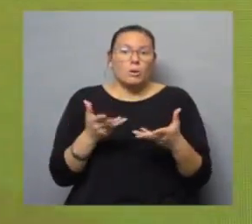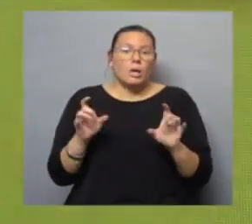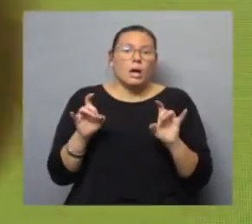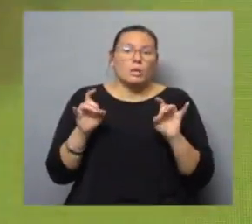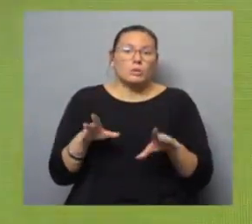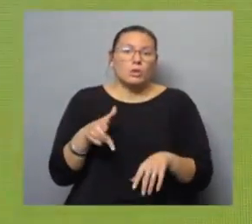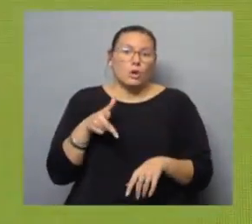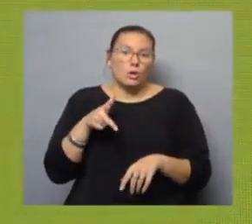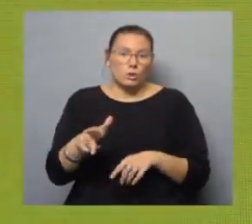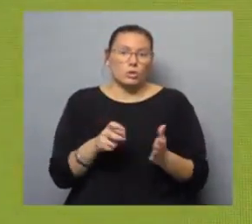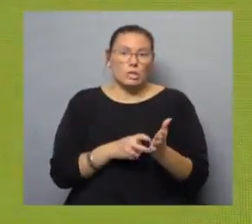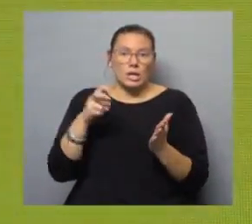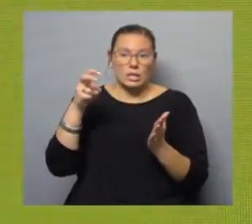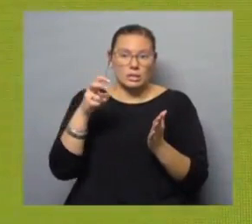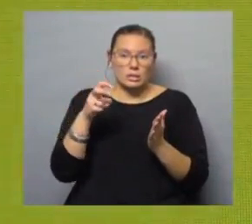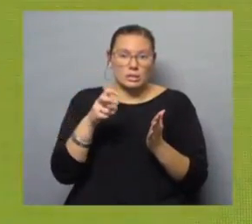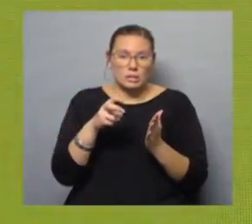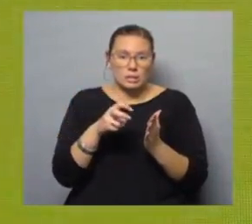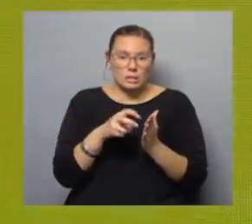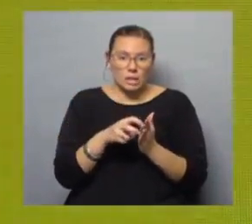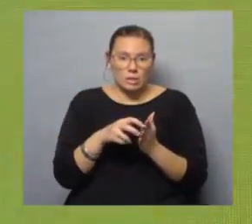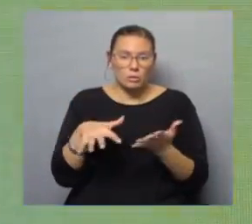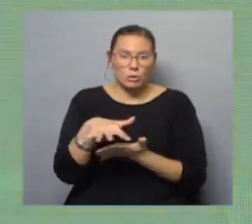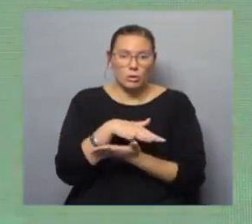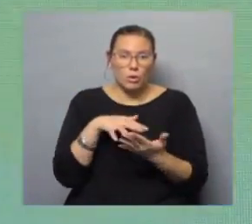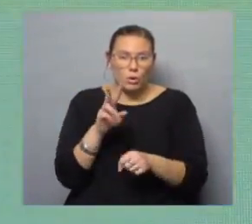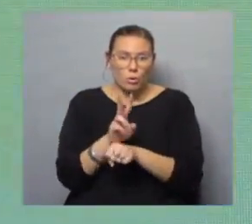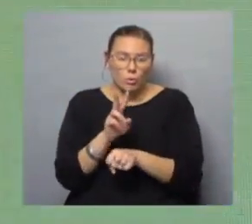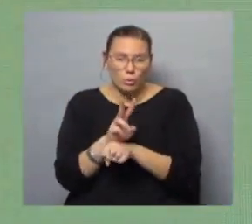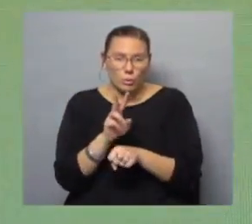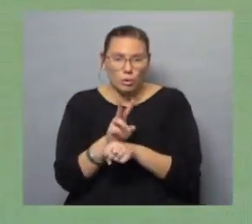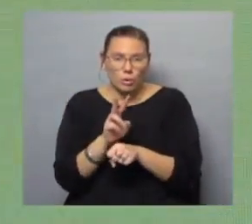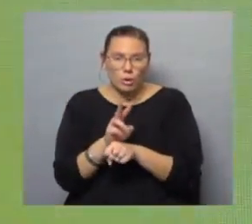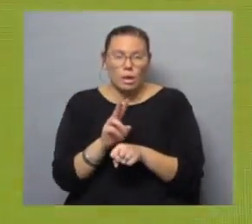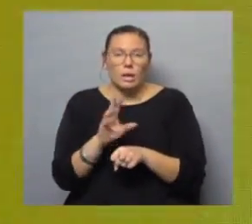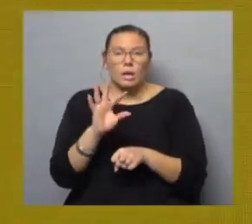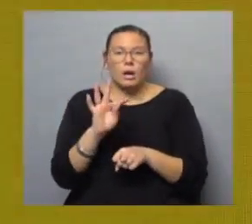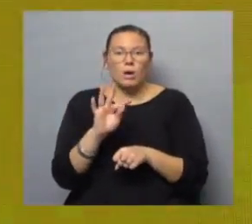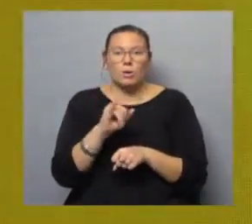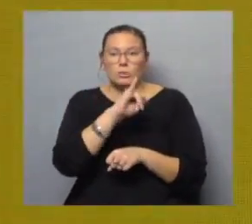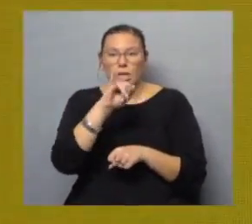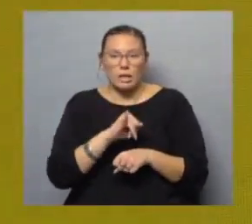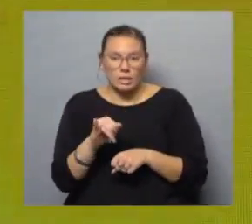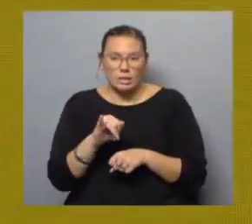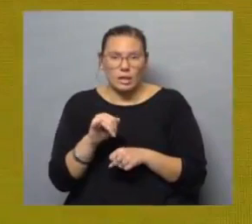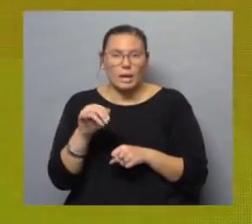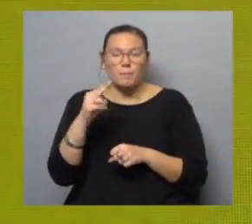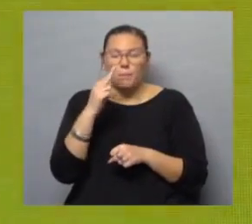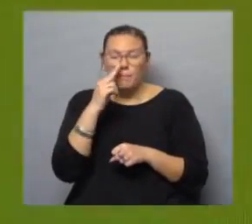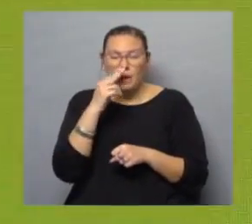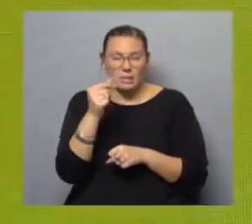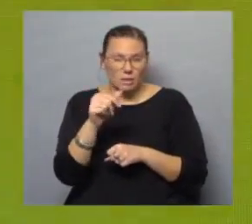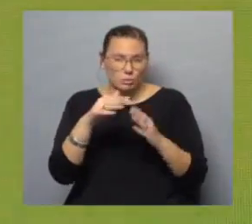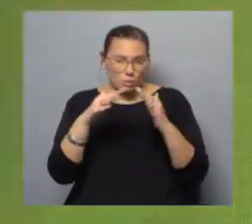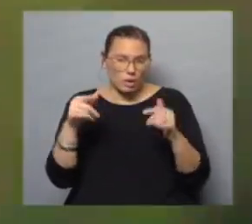en Rocha, en Salto y bueno, y en la estación de cría de fauna autóctona Uruguay Tabaré González Sierra, allí en Pan de Azúcar. Y